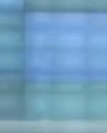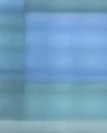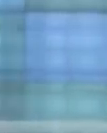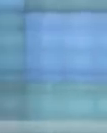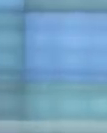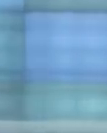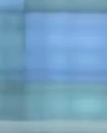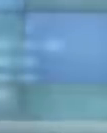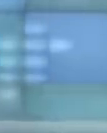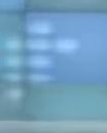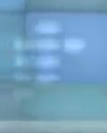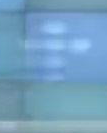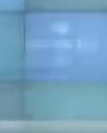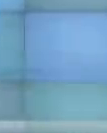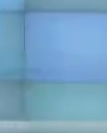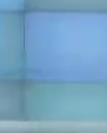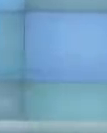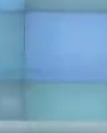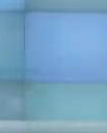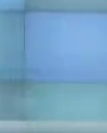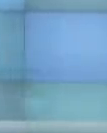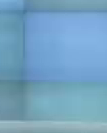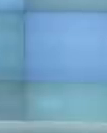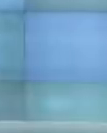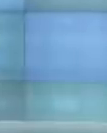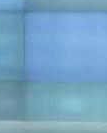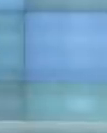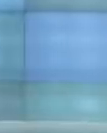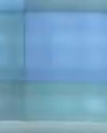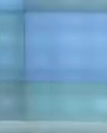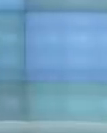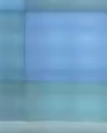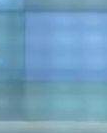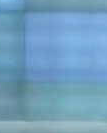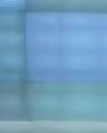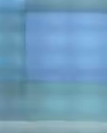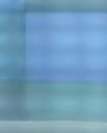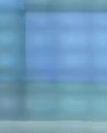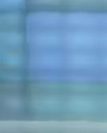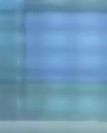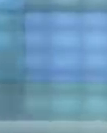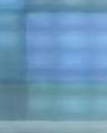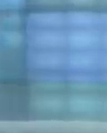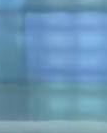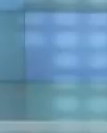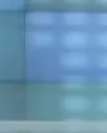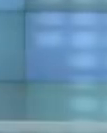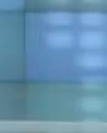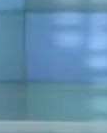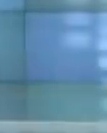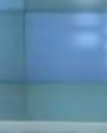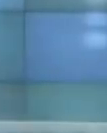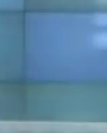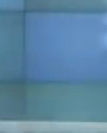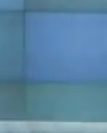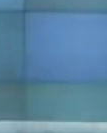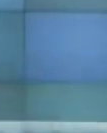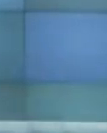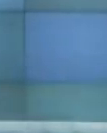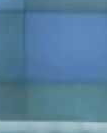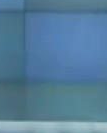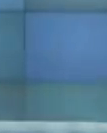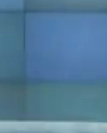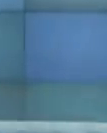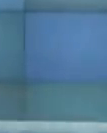prosperidad económica. Entre otras noticias importantes para la nación, también habló sobre la vacunación de refuerzo para el próximo año.